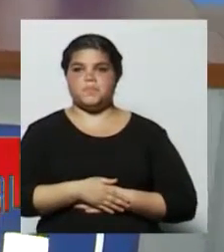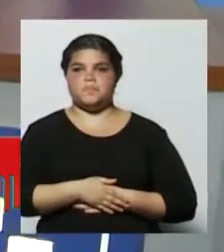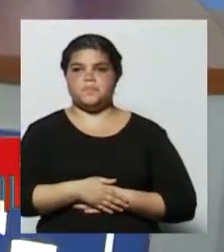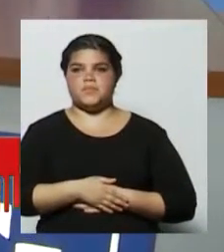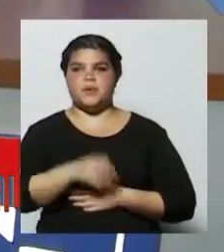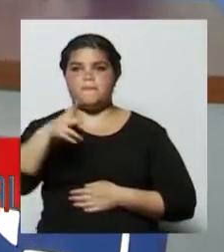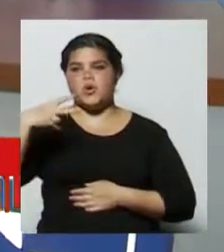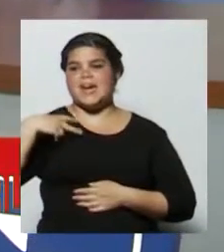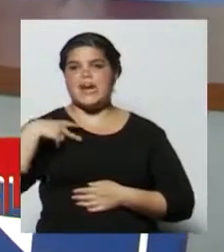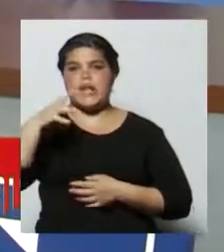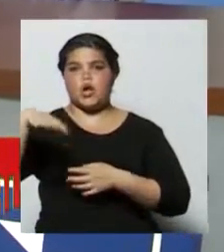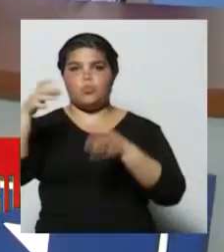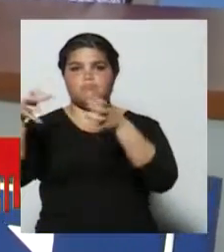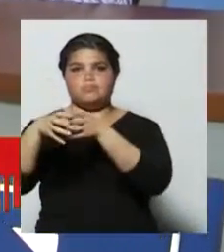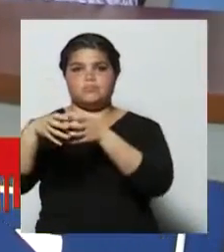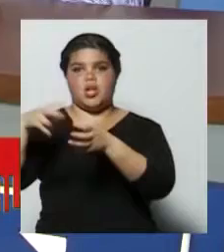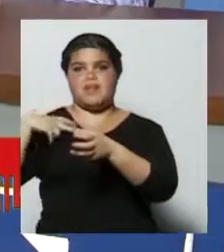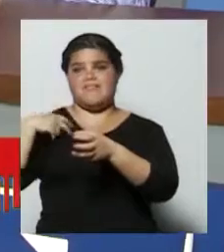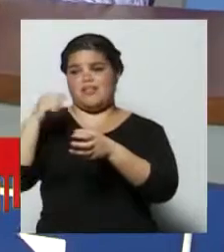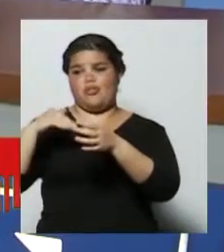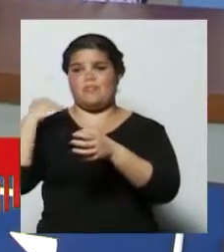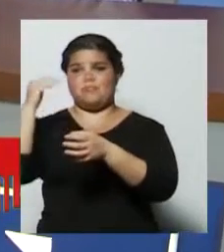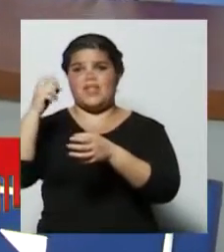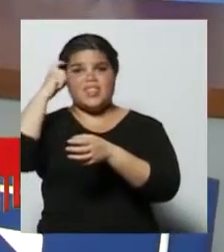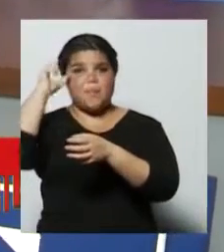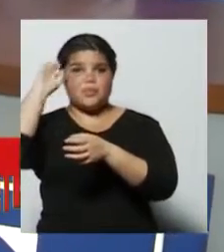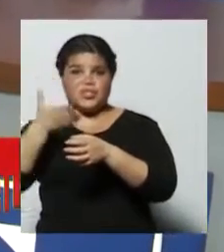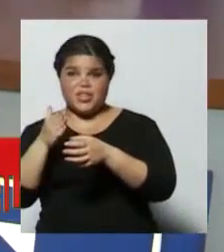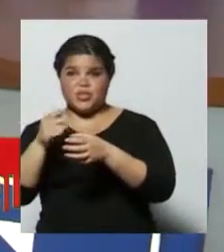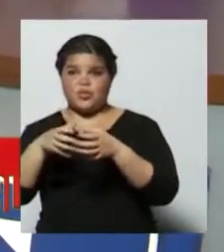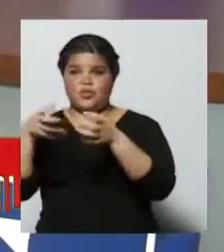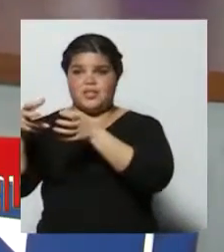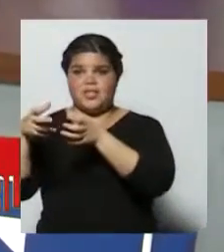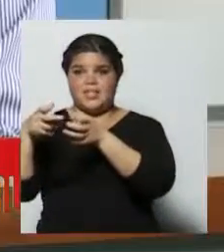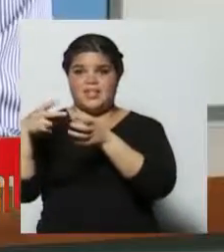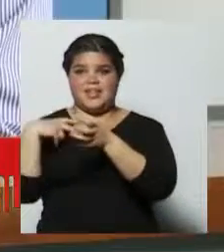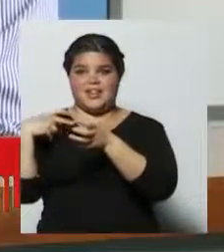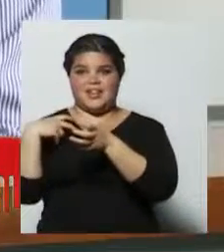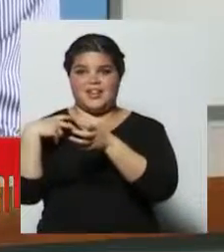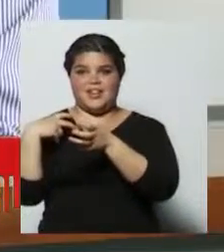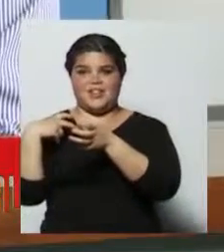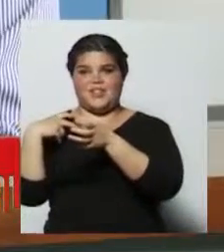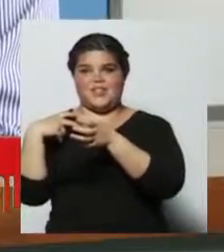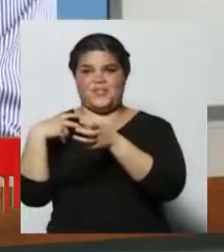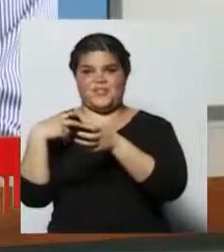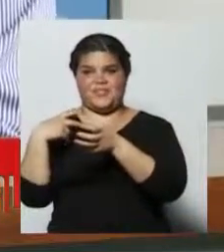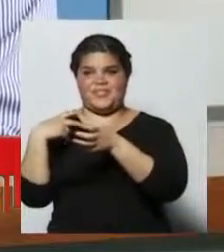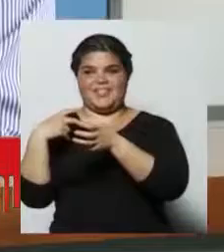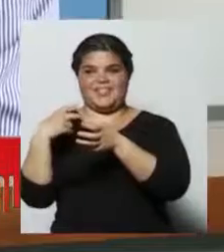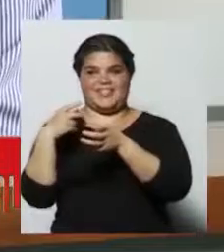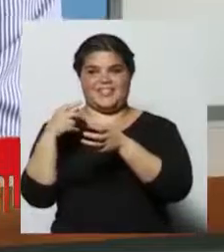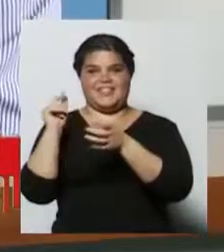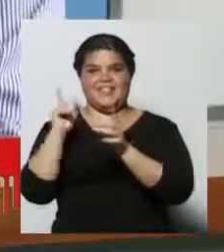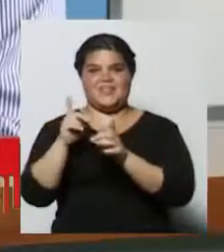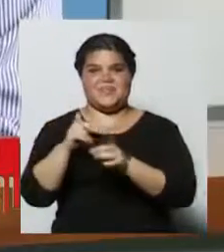más rico de la población, por el 10% más rico de los argentinos, mientras que el decil más pobre del argentino, el 10%